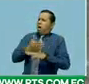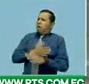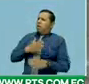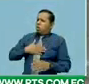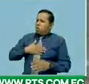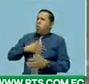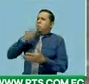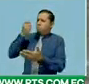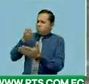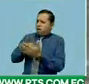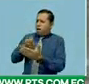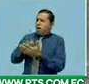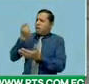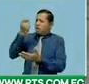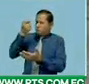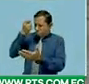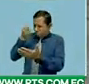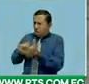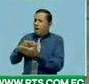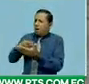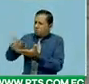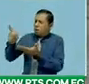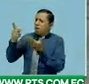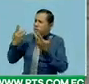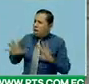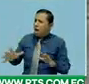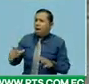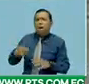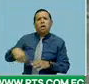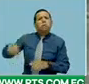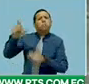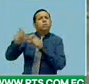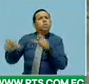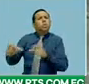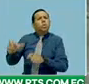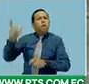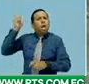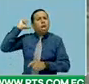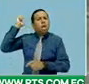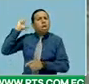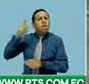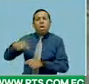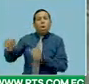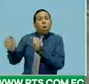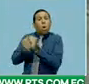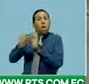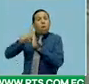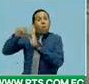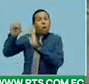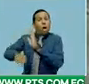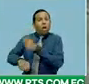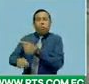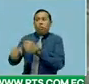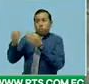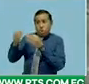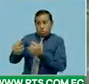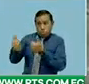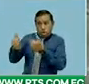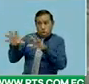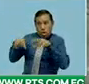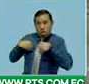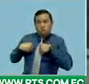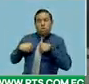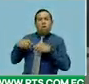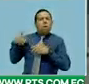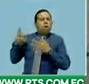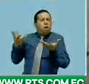De pronto nos mintieron. Los directivos, los que estaban al frente de nosotros, junto con el abogado. Entonces el abogado nos ha